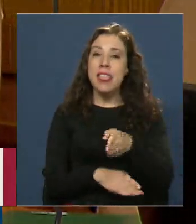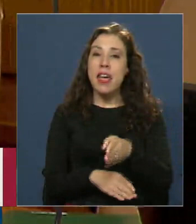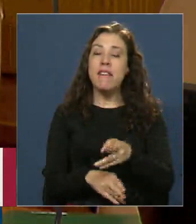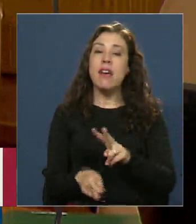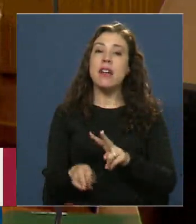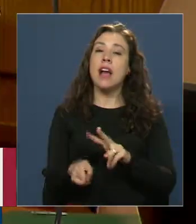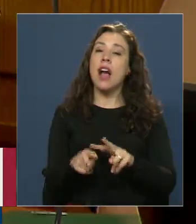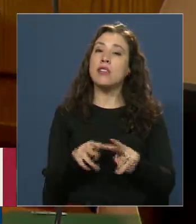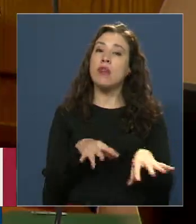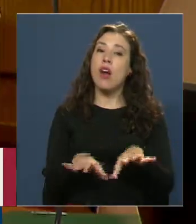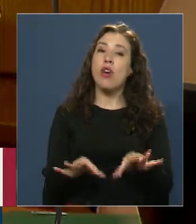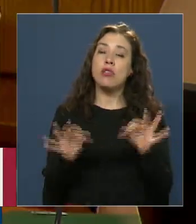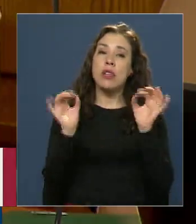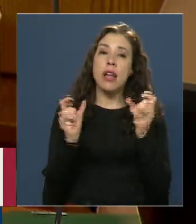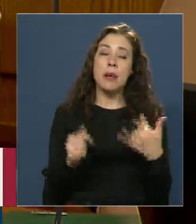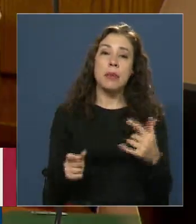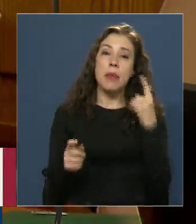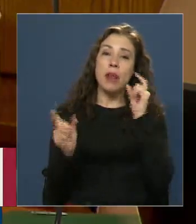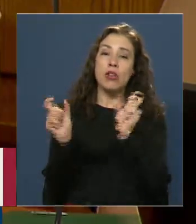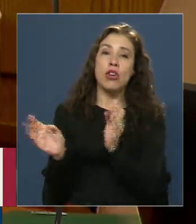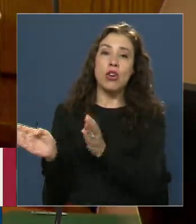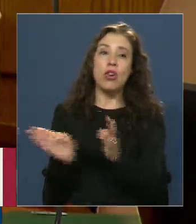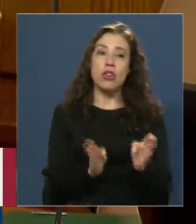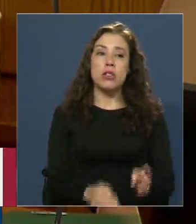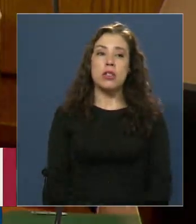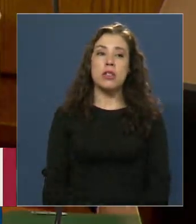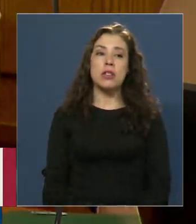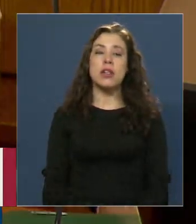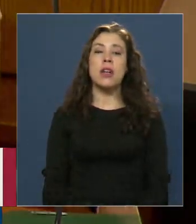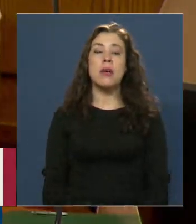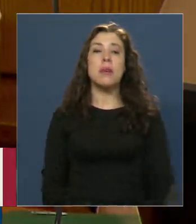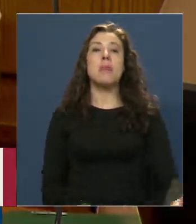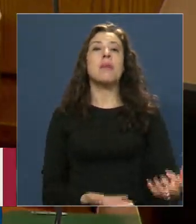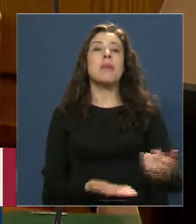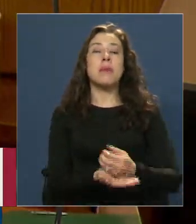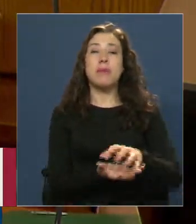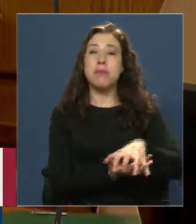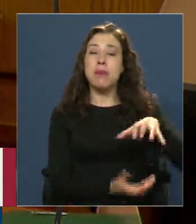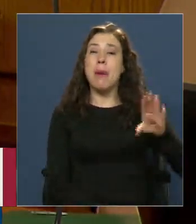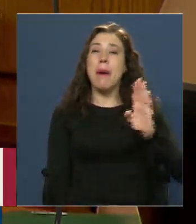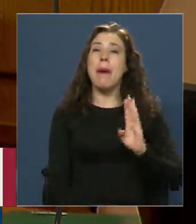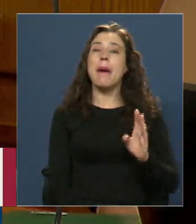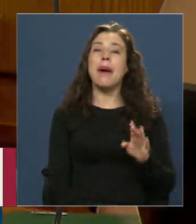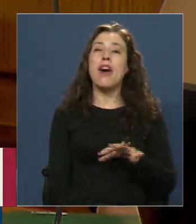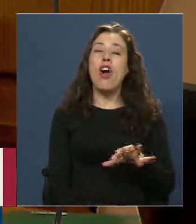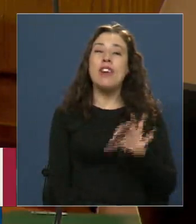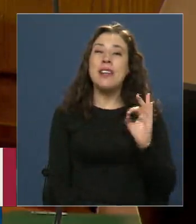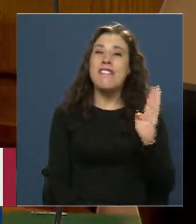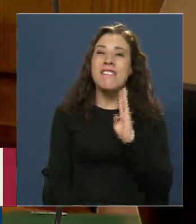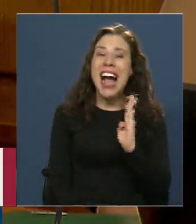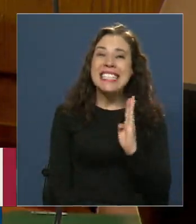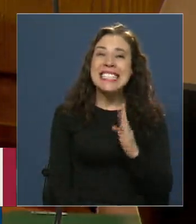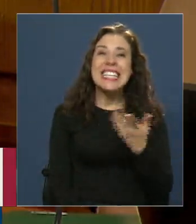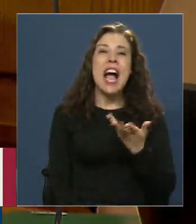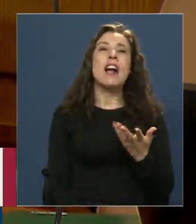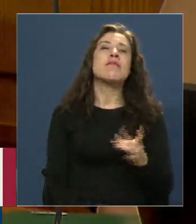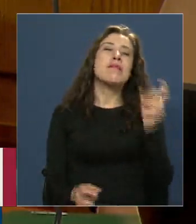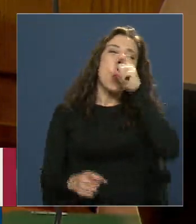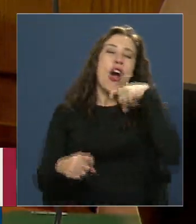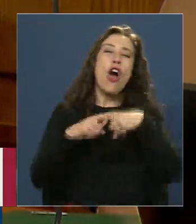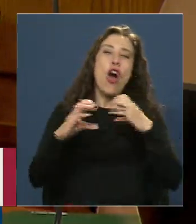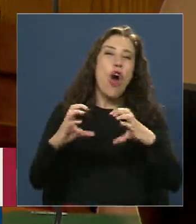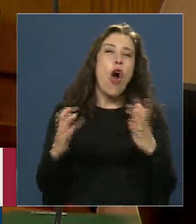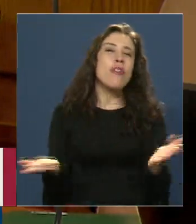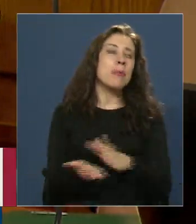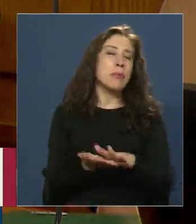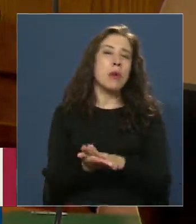rol regulador, donde nuestras riquezas básicas pertenezcan al Estado, como